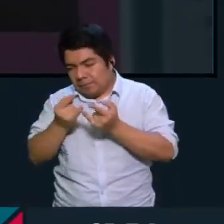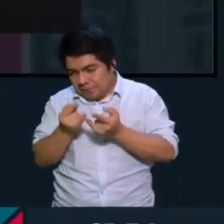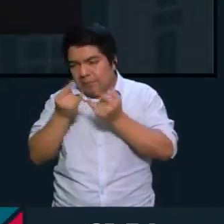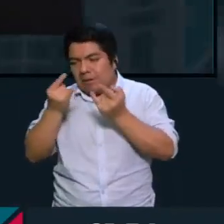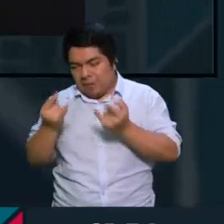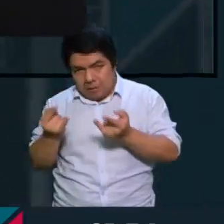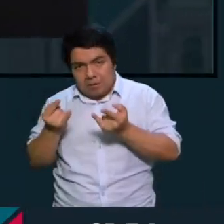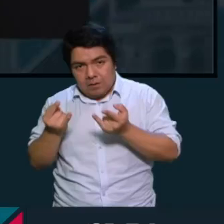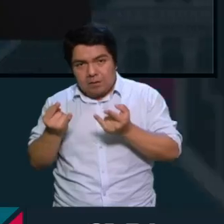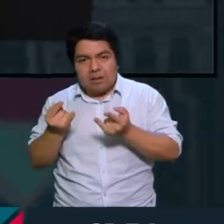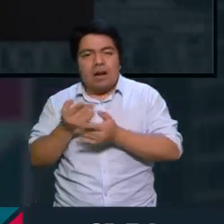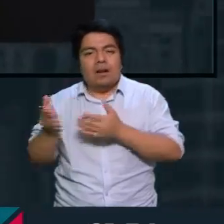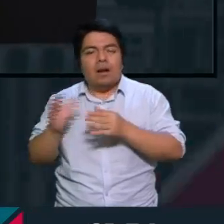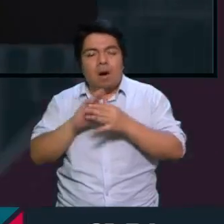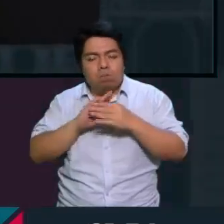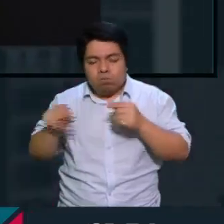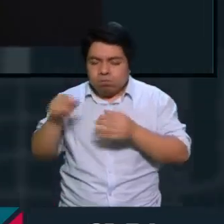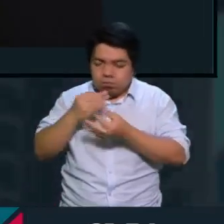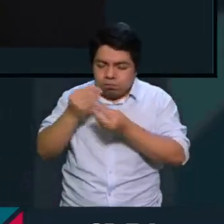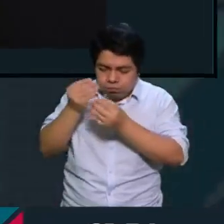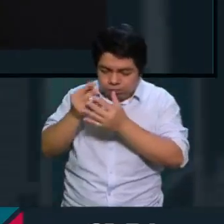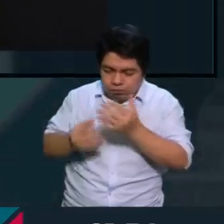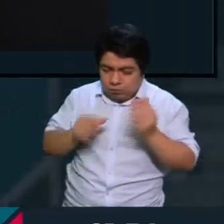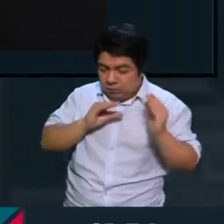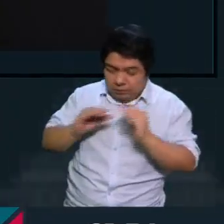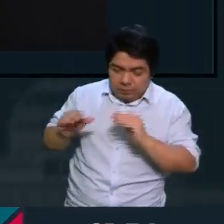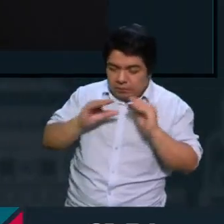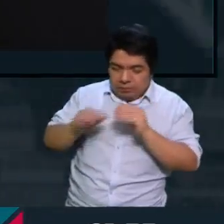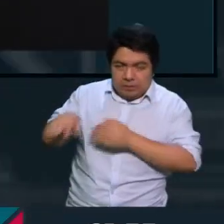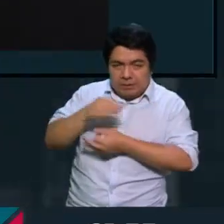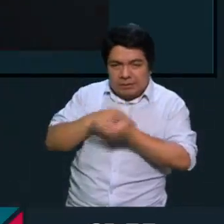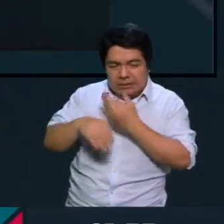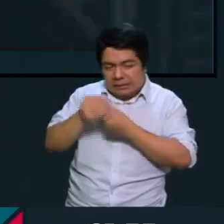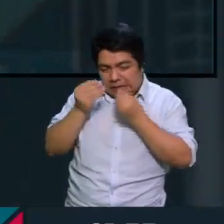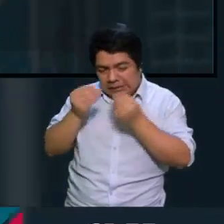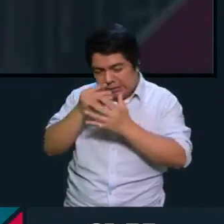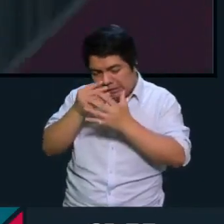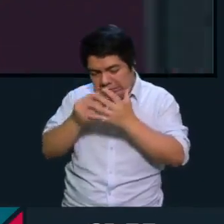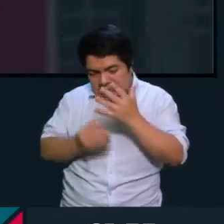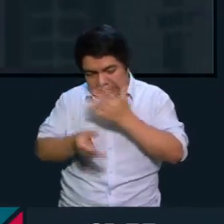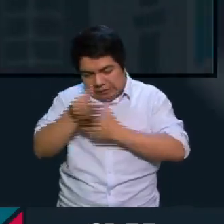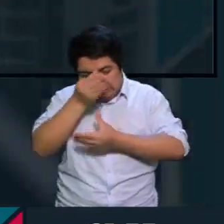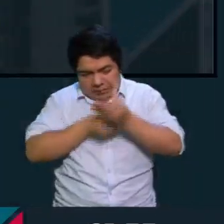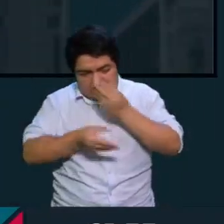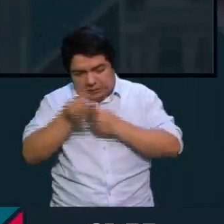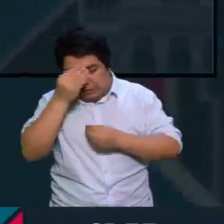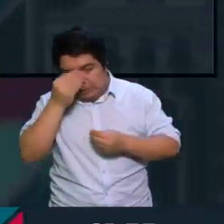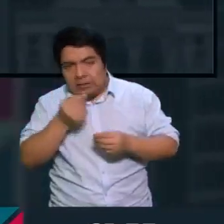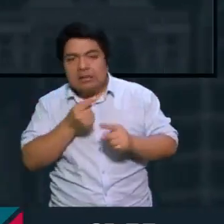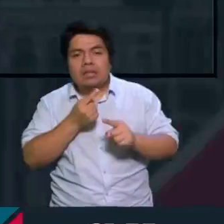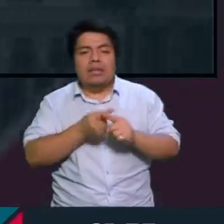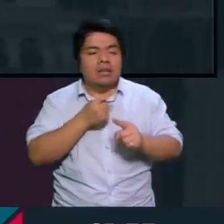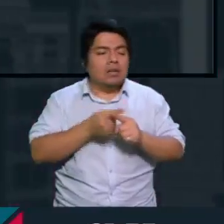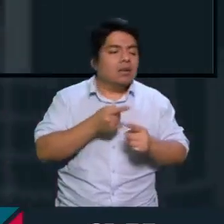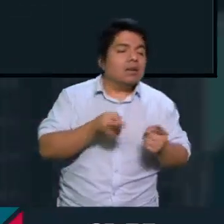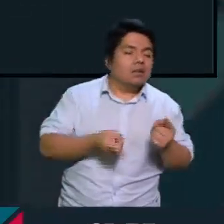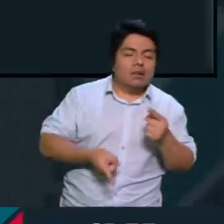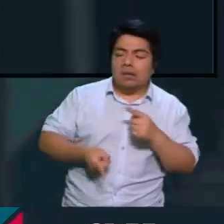un espejo de enseñanza, ¿no? Y que en ese espejo de enseñanza hay que mirar a quienes nos